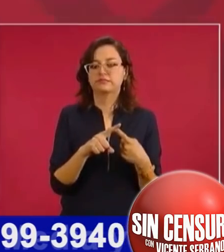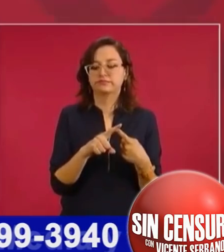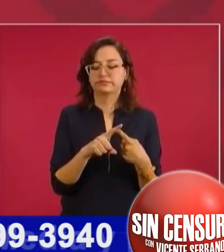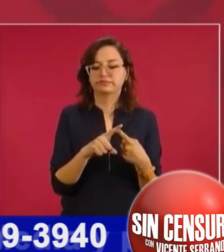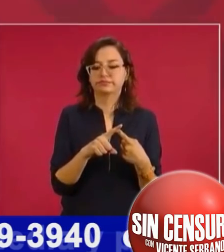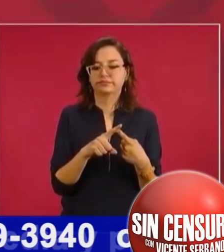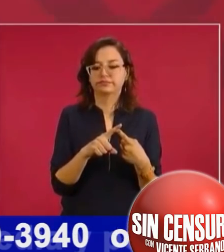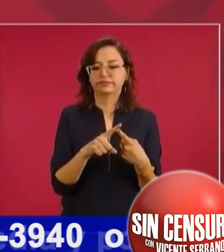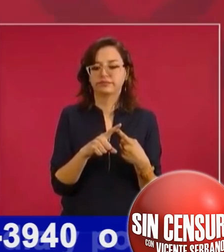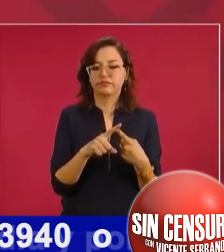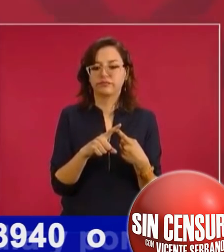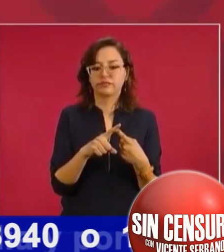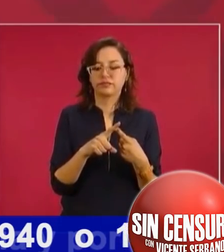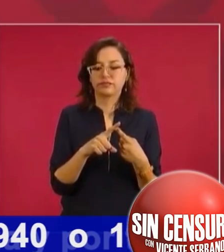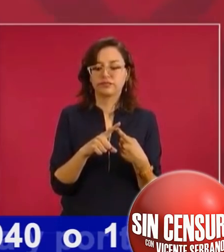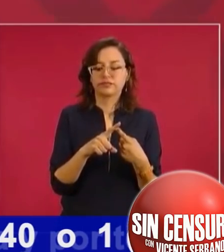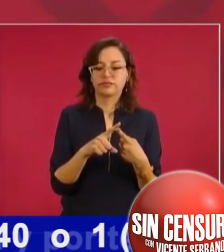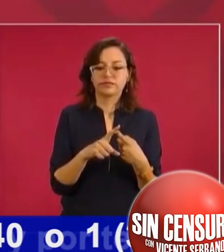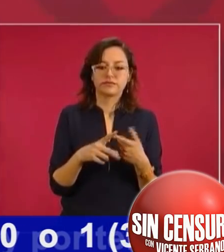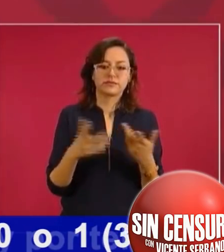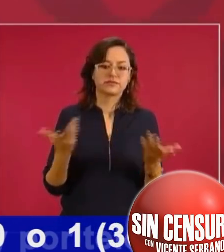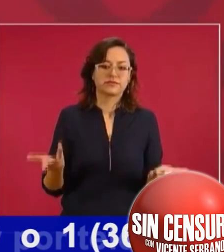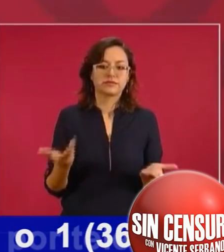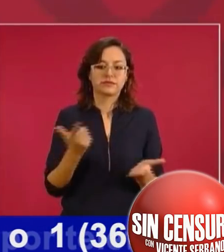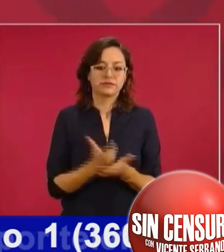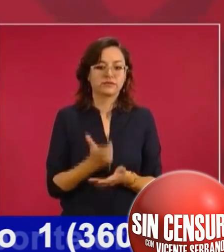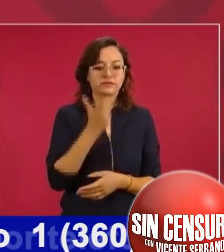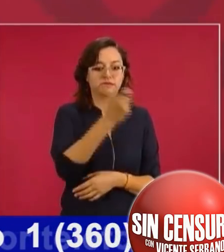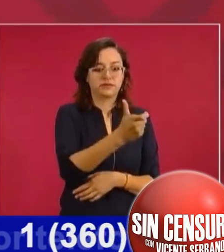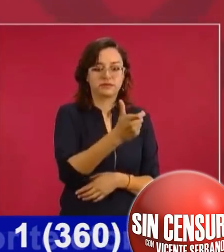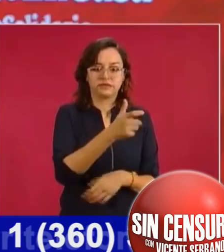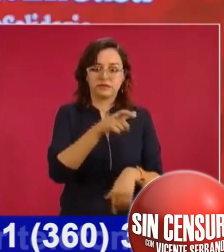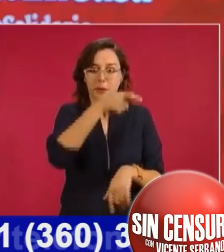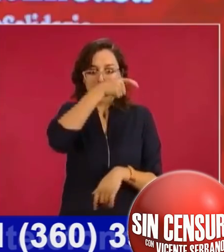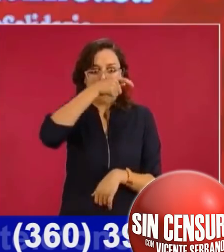Como si dinero no llamara dinero.